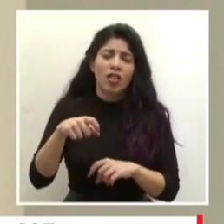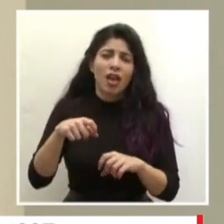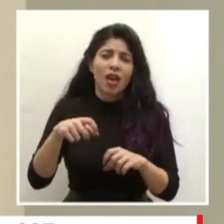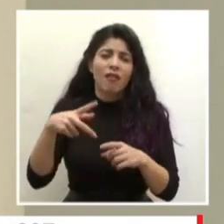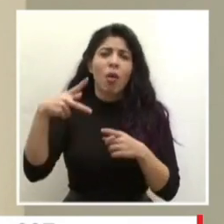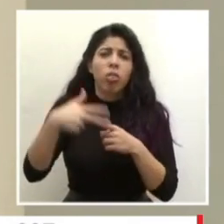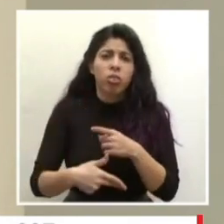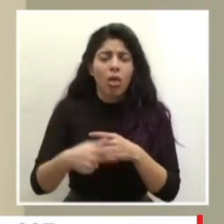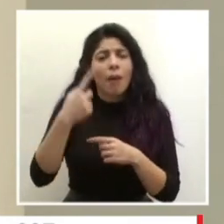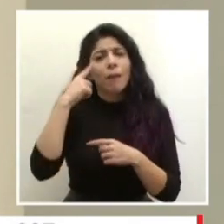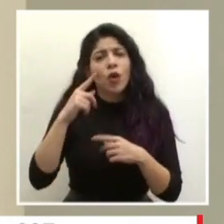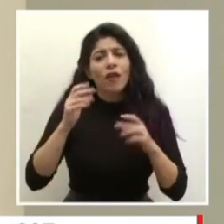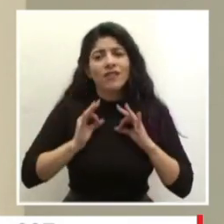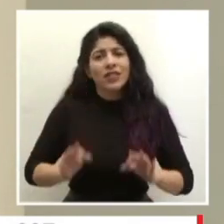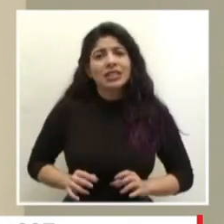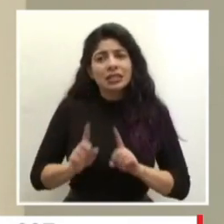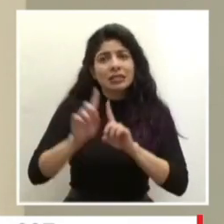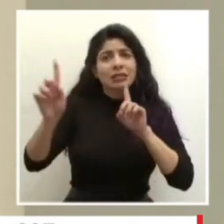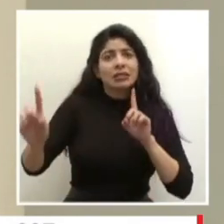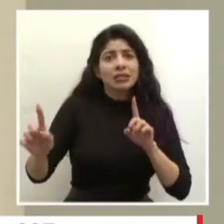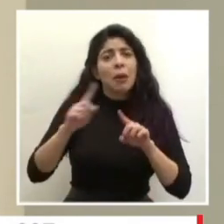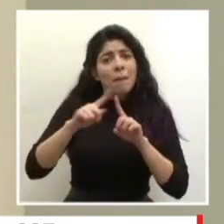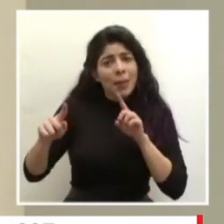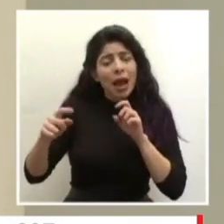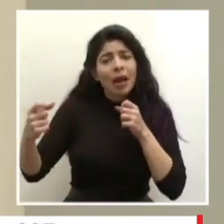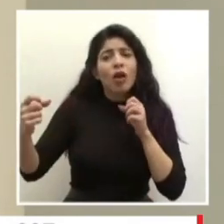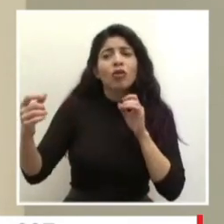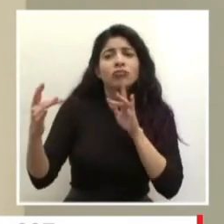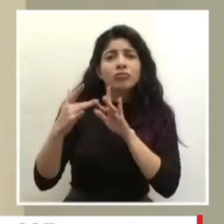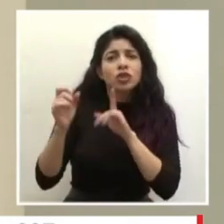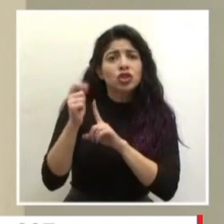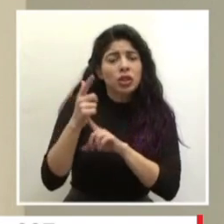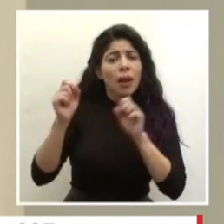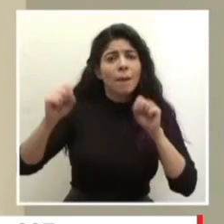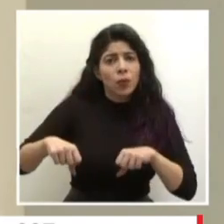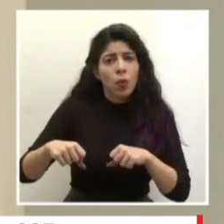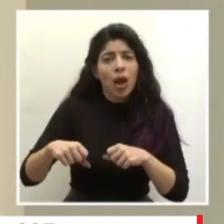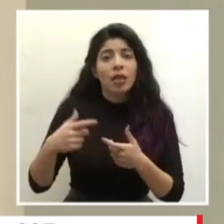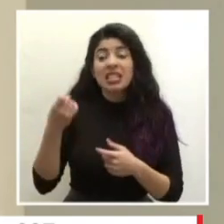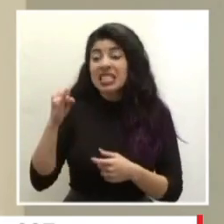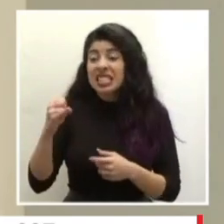del distanciamiento físico. Y que en caso ya máximo que no se pueda hacer eso,